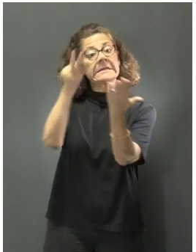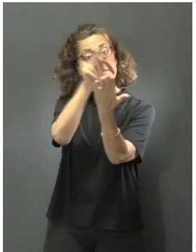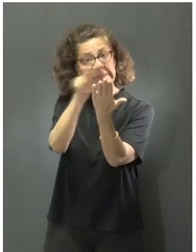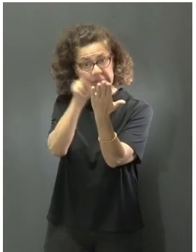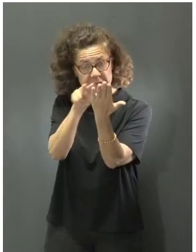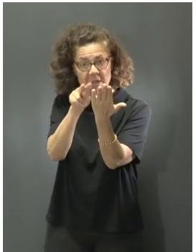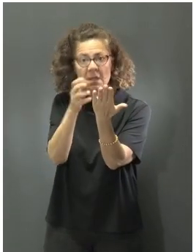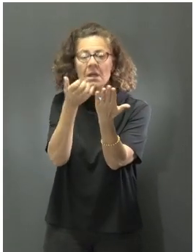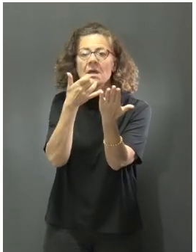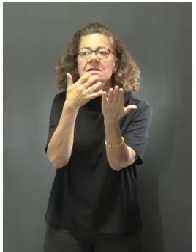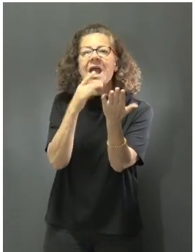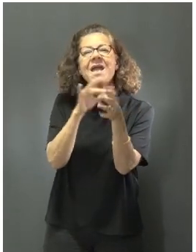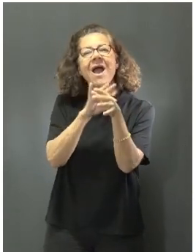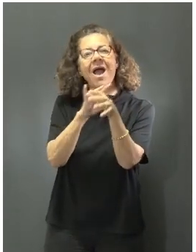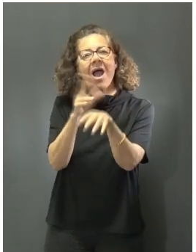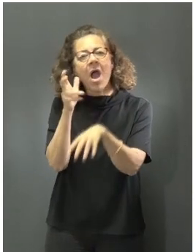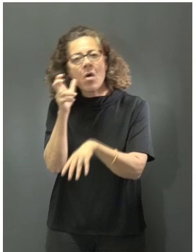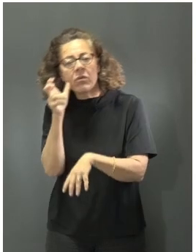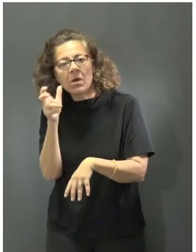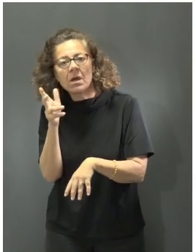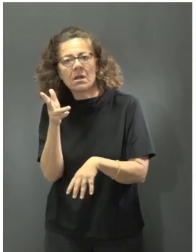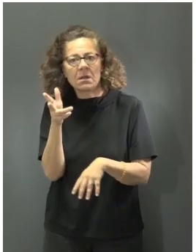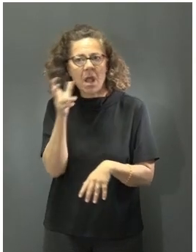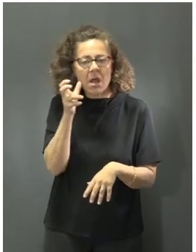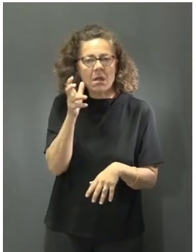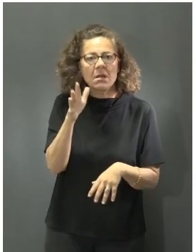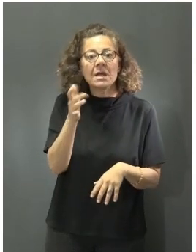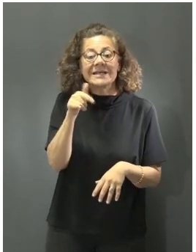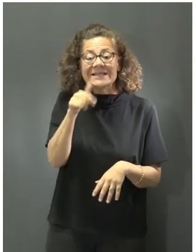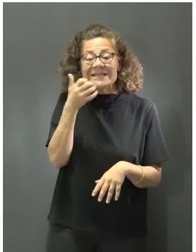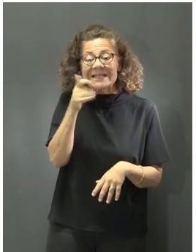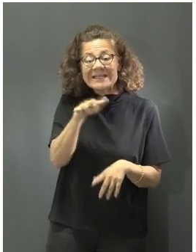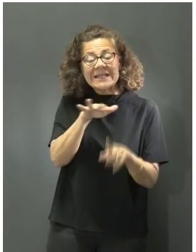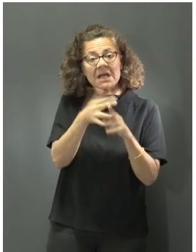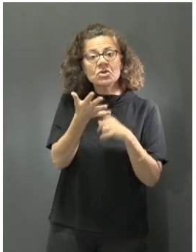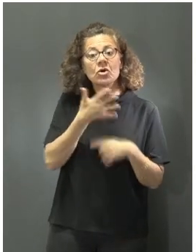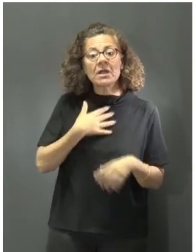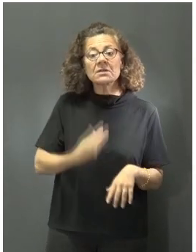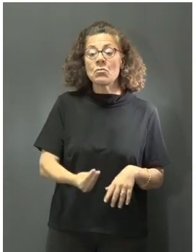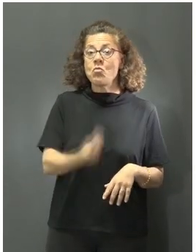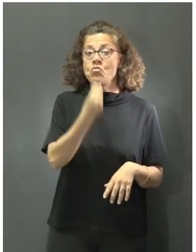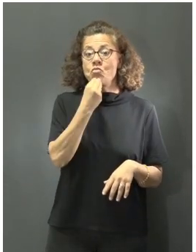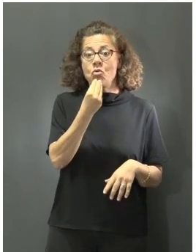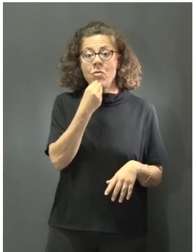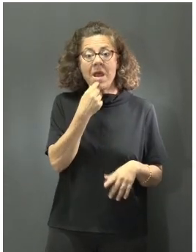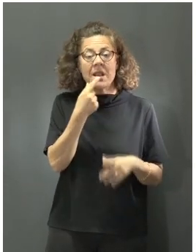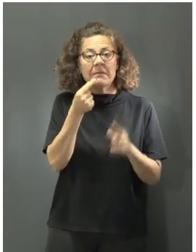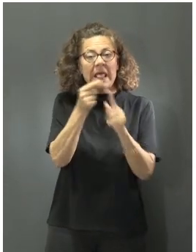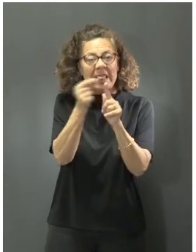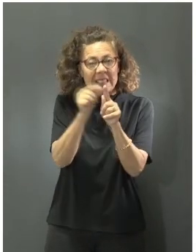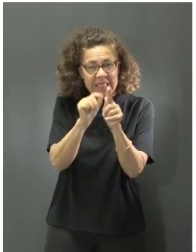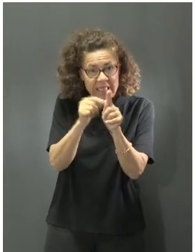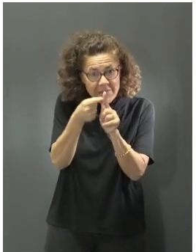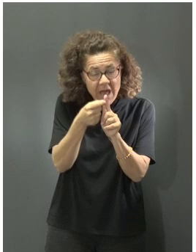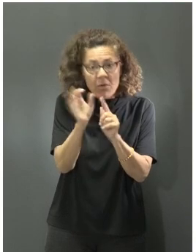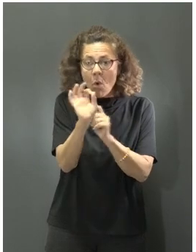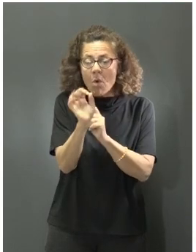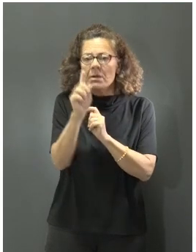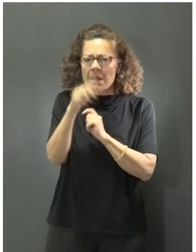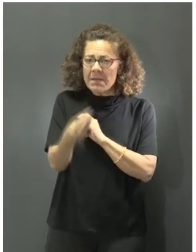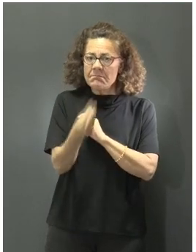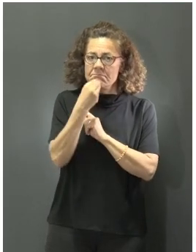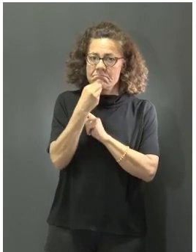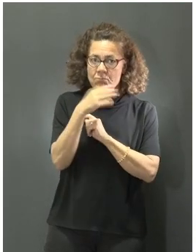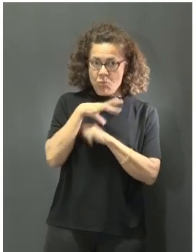el cartel. Si quieres la audioguía, te la lees. Si lo que quieres es, en este caso, pues probar la cebada o probar el no sé qué o probar el no sé cuánto, pues también lo